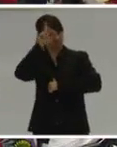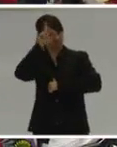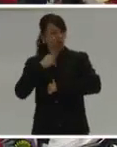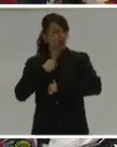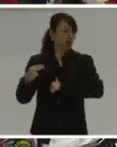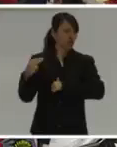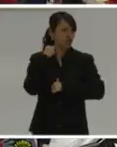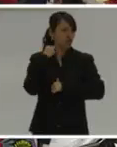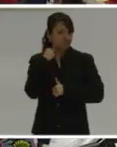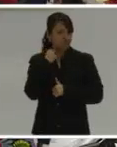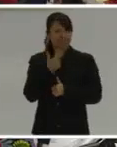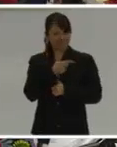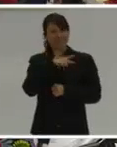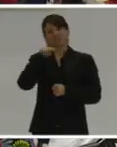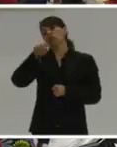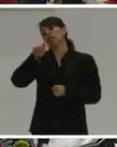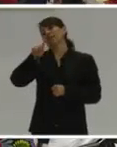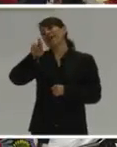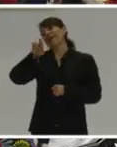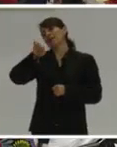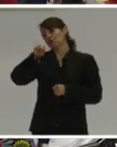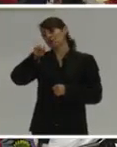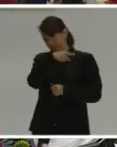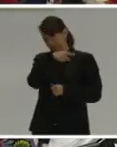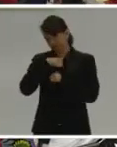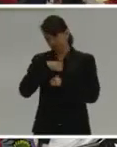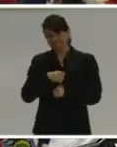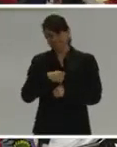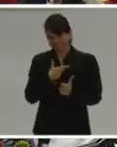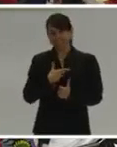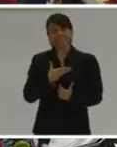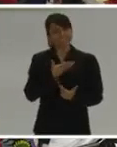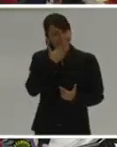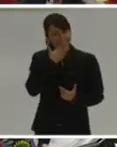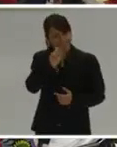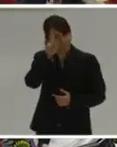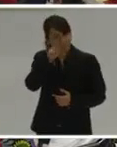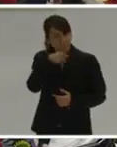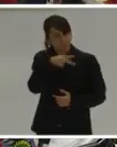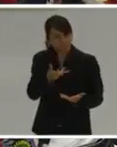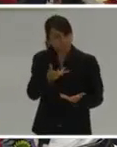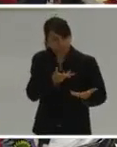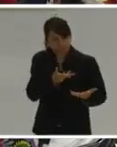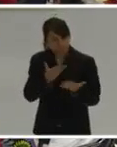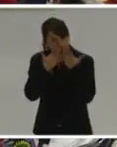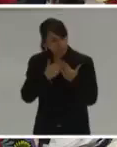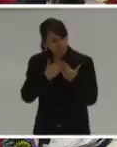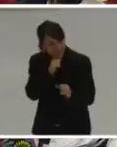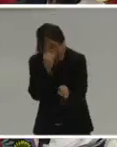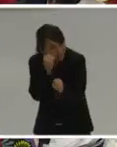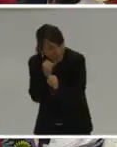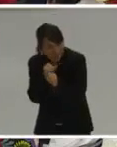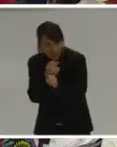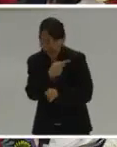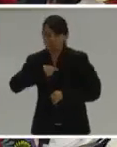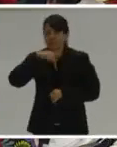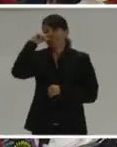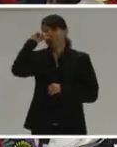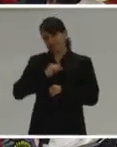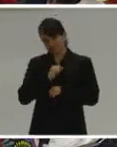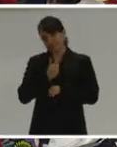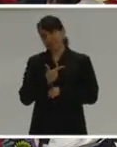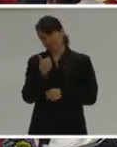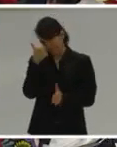pueden tener el celular moderno, pero simplemente no hay internet. Ahí es una falla que tenemos. Entonces, yo